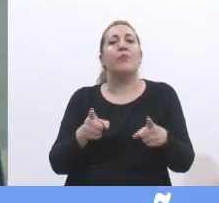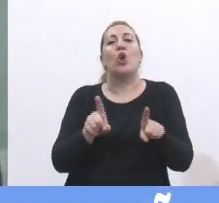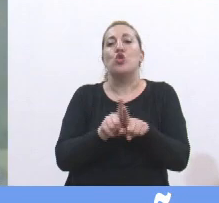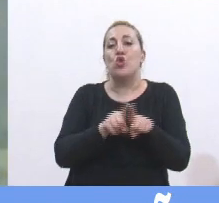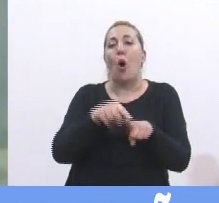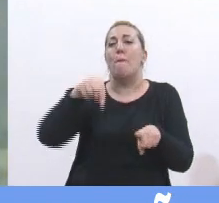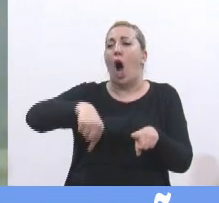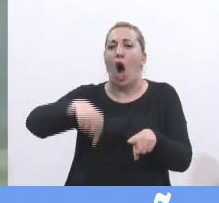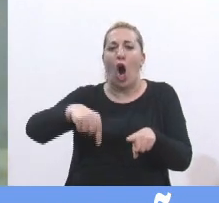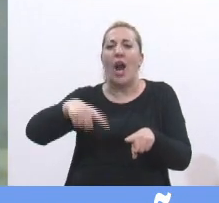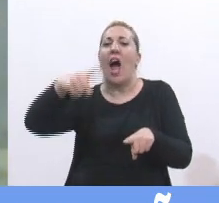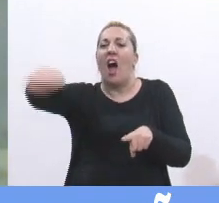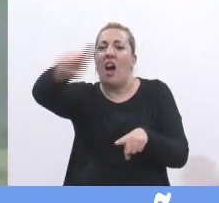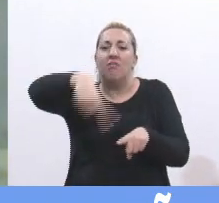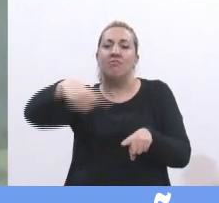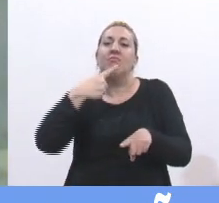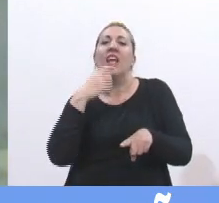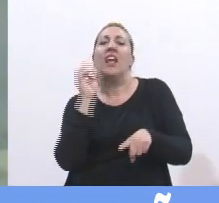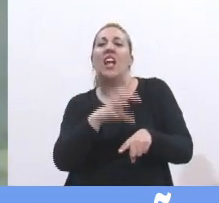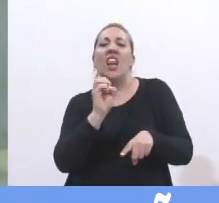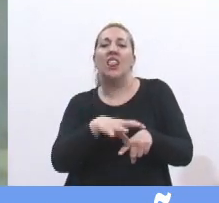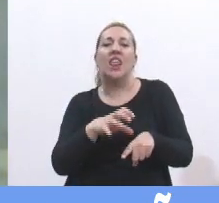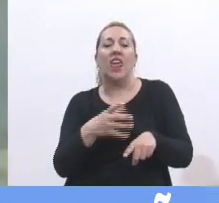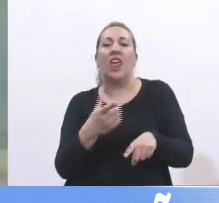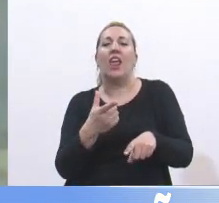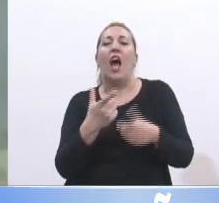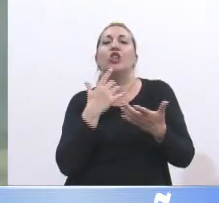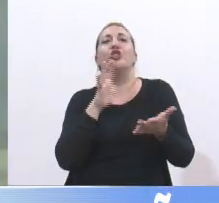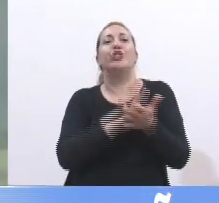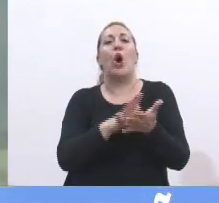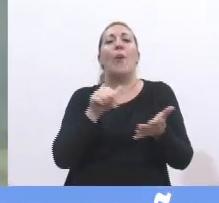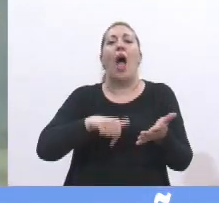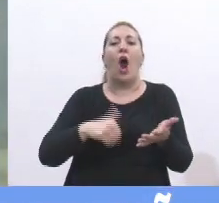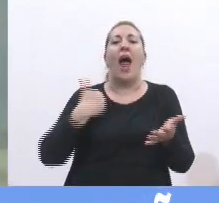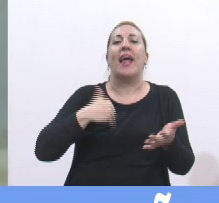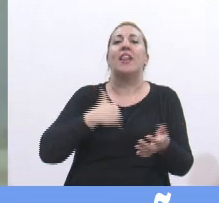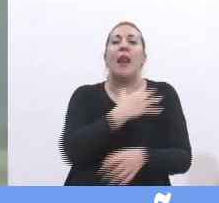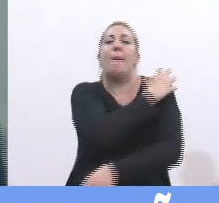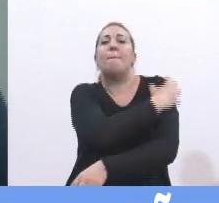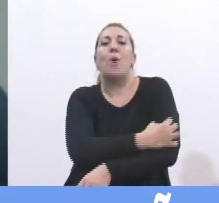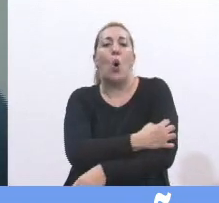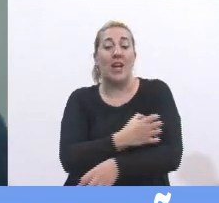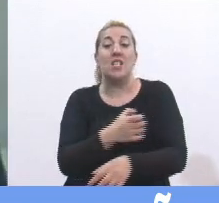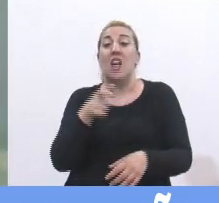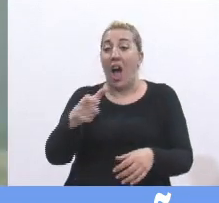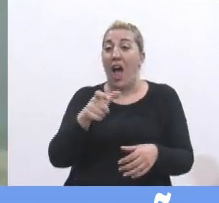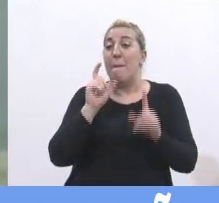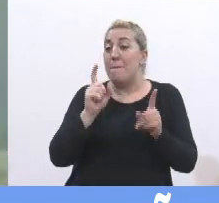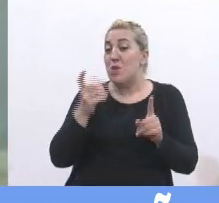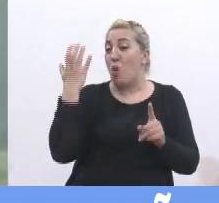como hoy critican, de levantar la pobreza en la Argentina. Y con esa misma